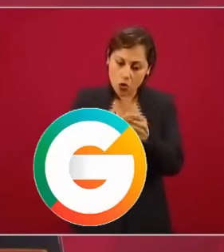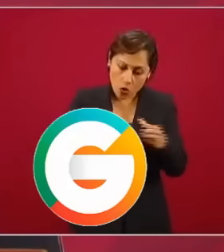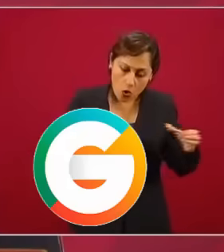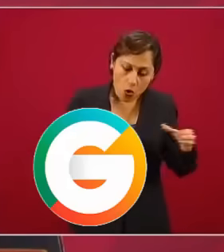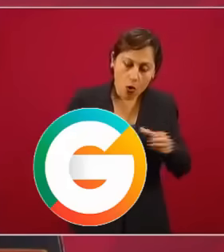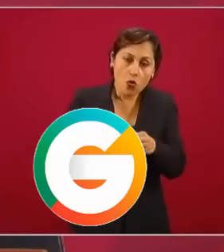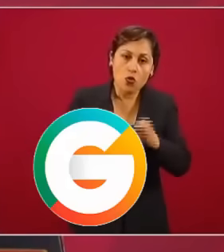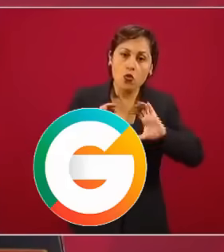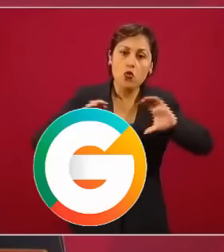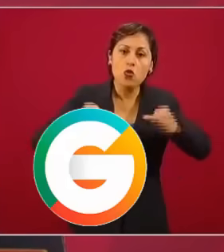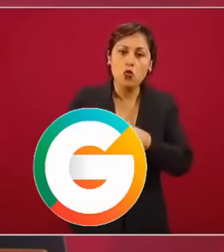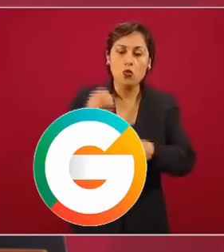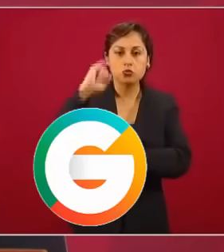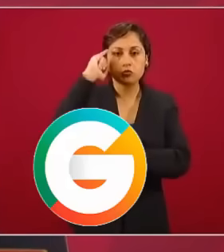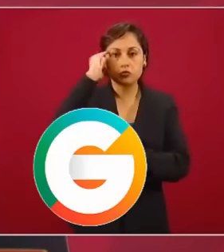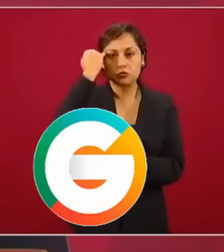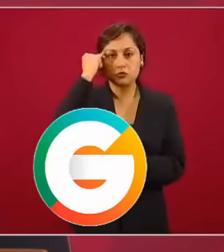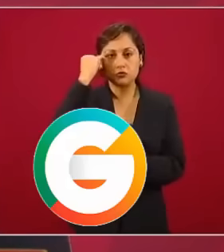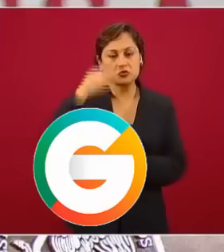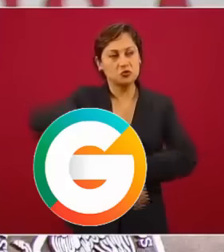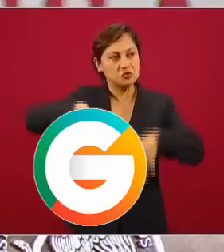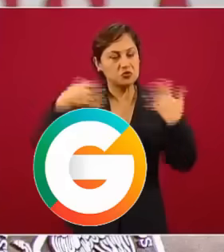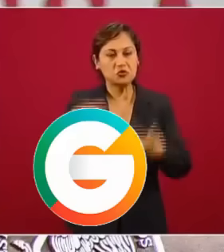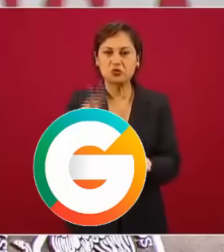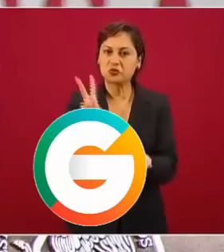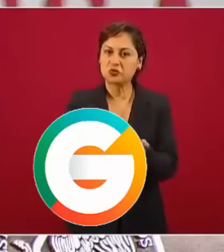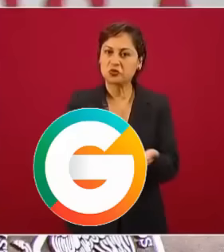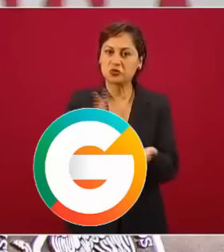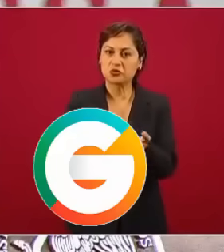pues también